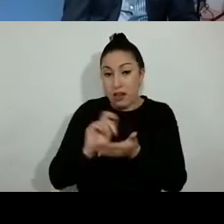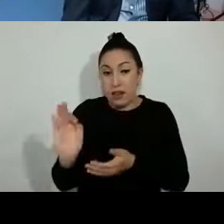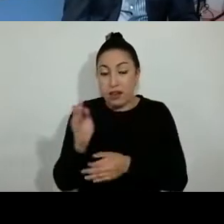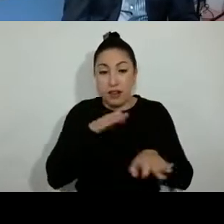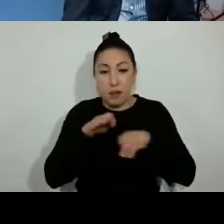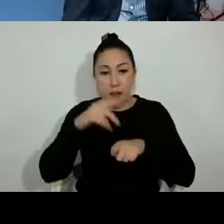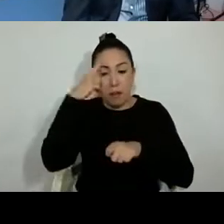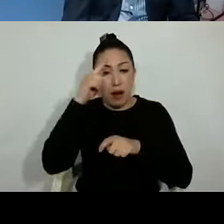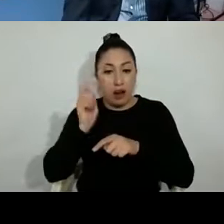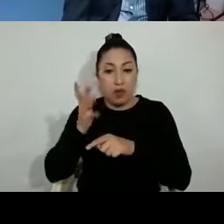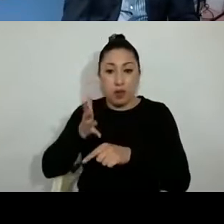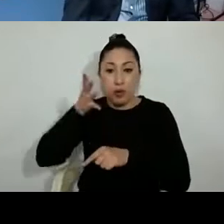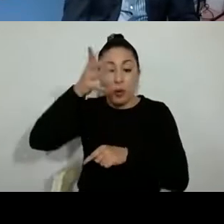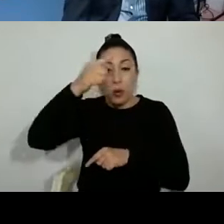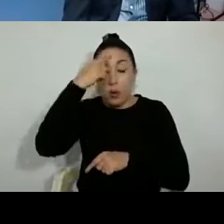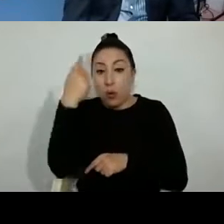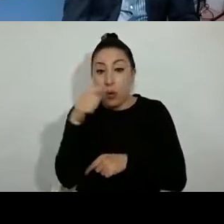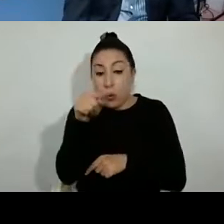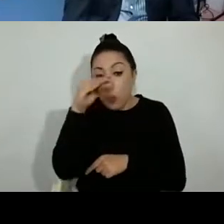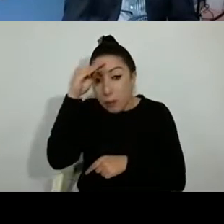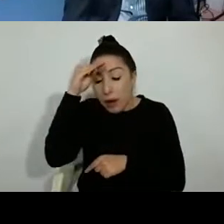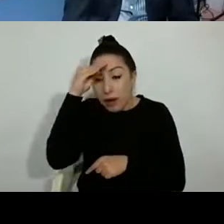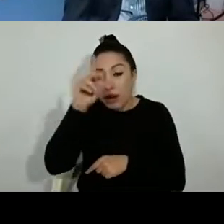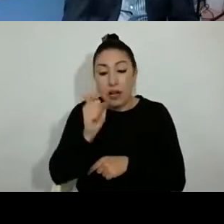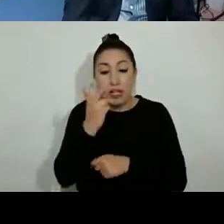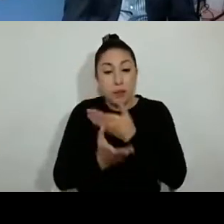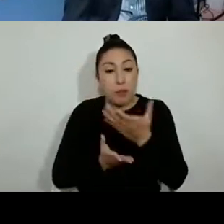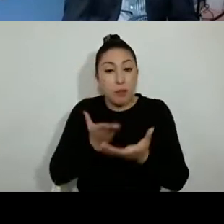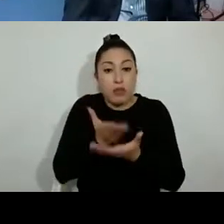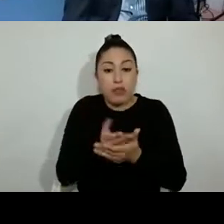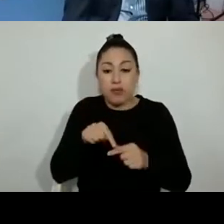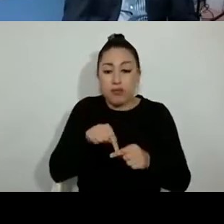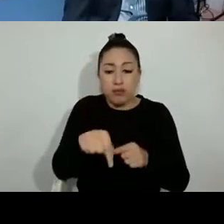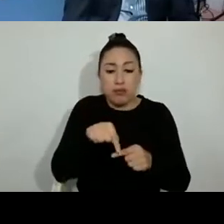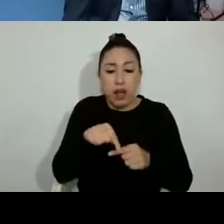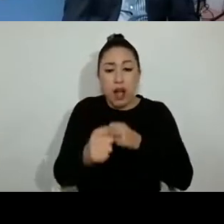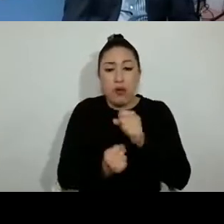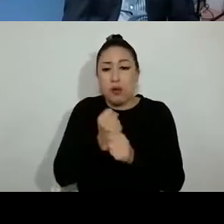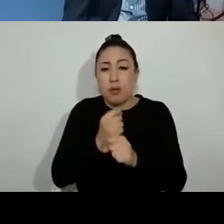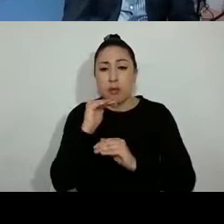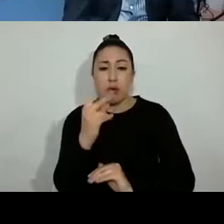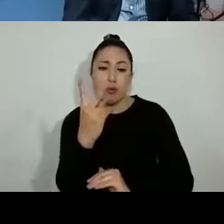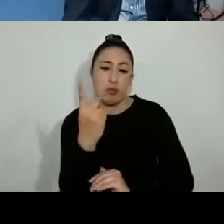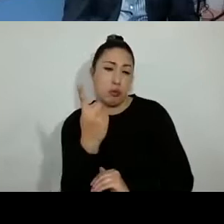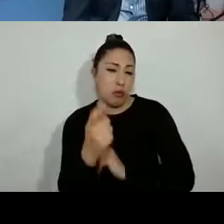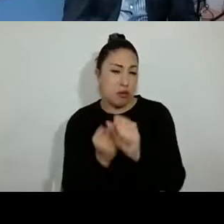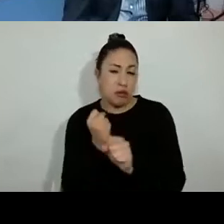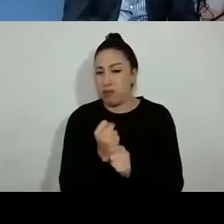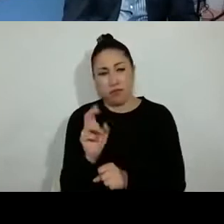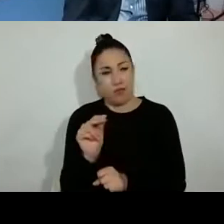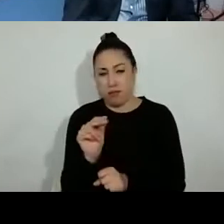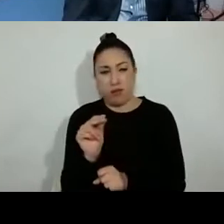plazo, no es para obtenerla en 1 año o 2 años. Creo yo